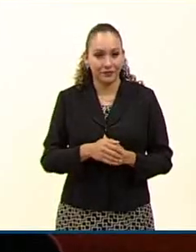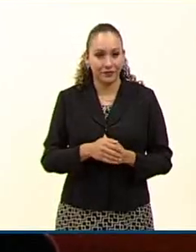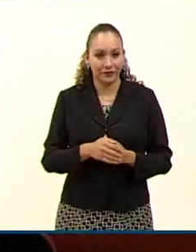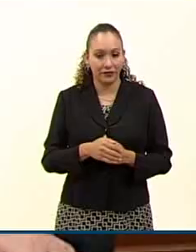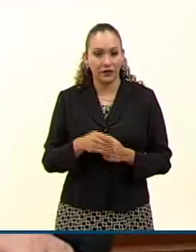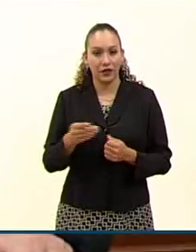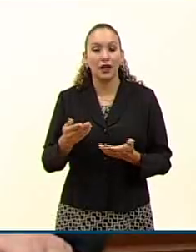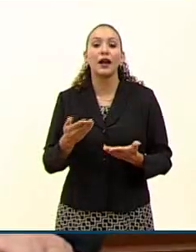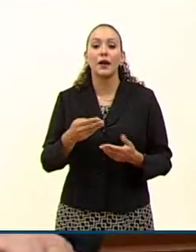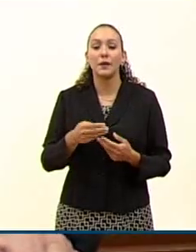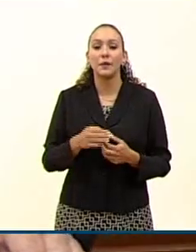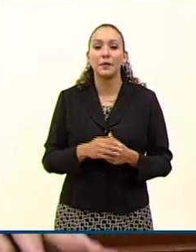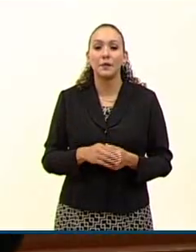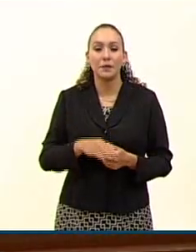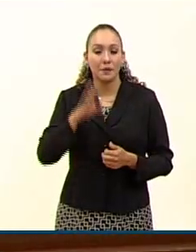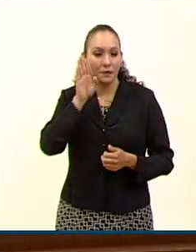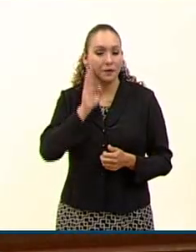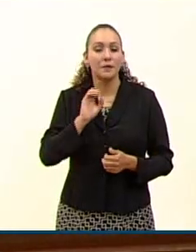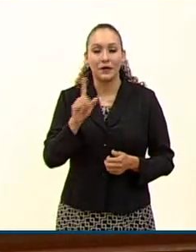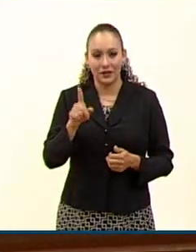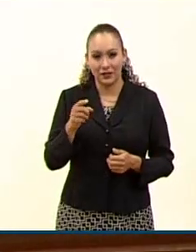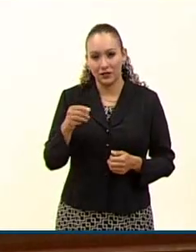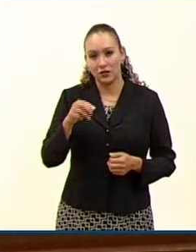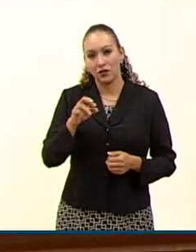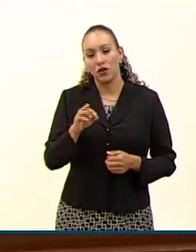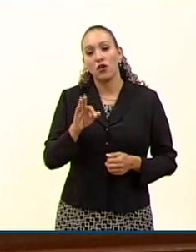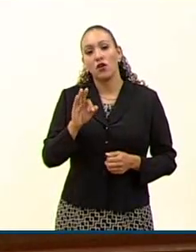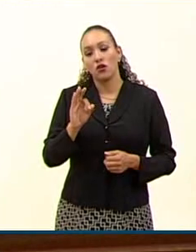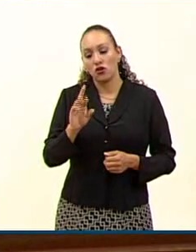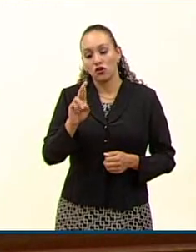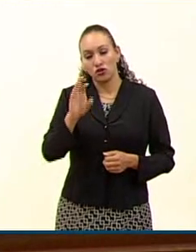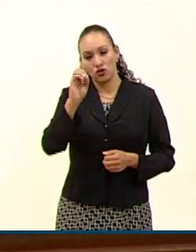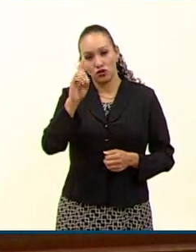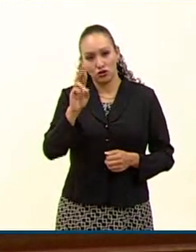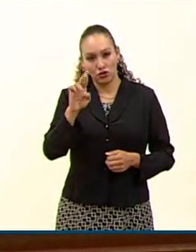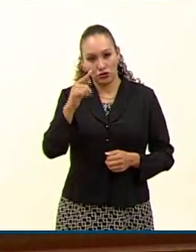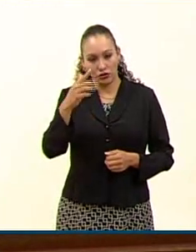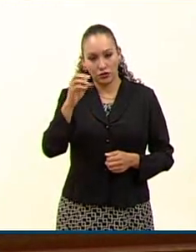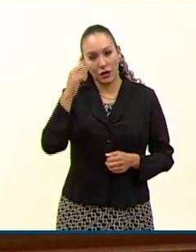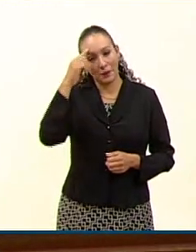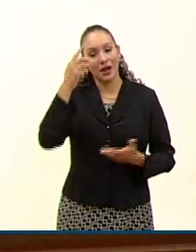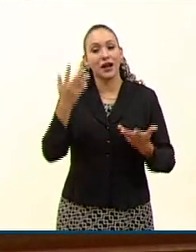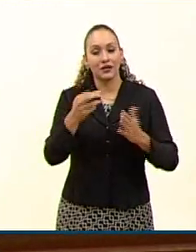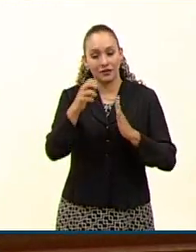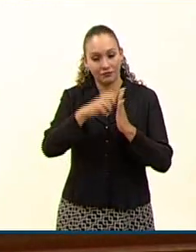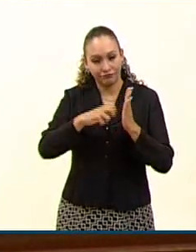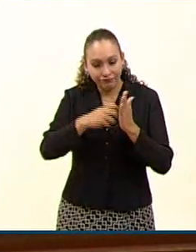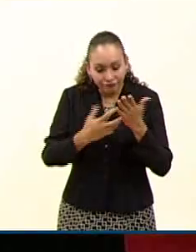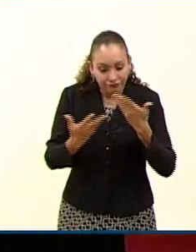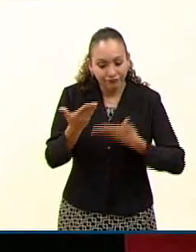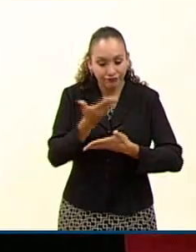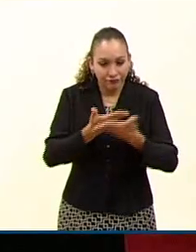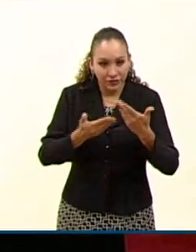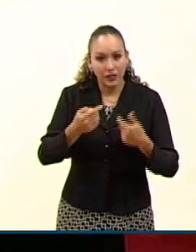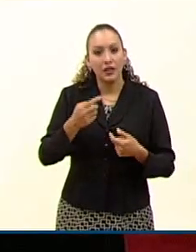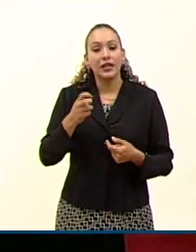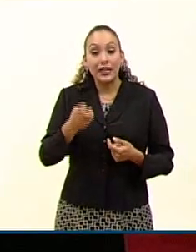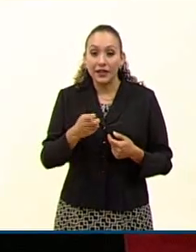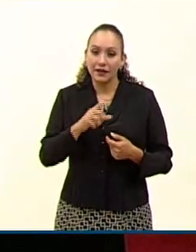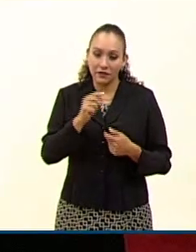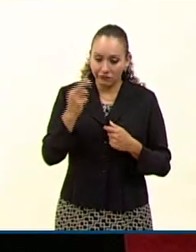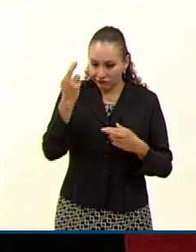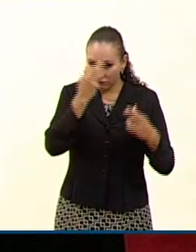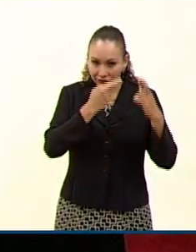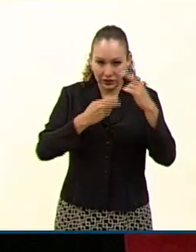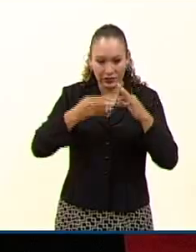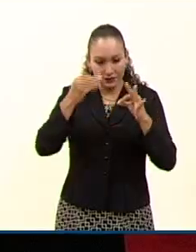el ministro ponente, Alfredo Gutiérrez Ortiz Mena, para realizar ajustes y realizar el análisis correspondiente